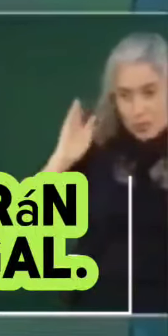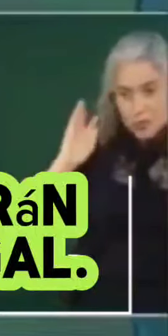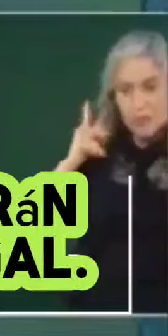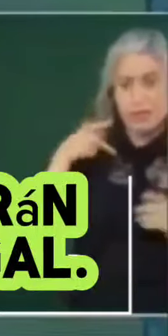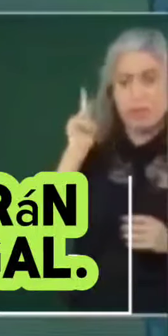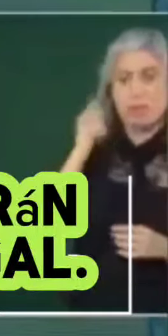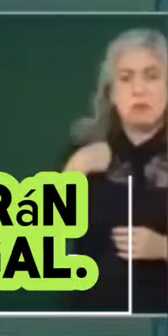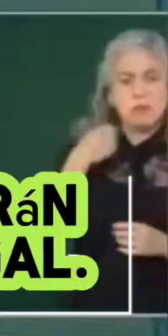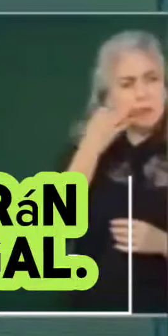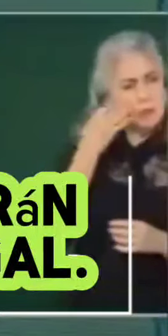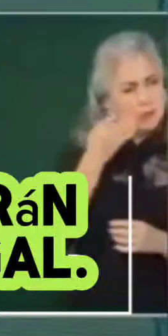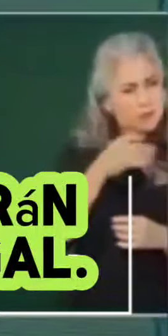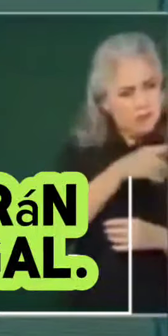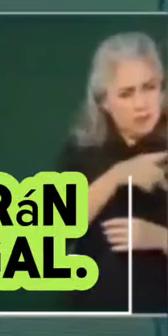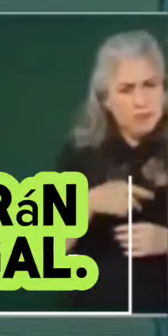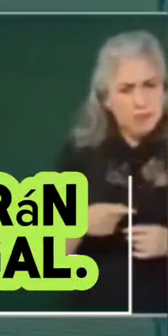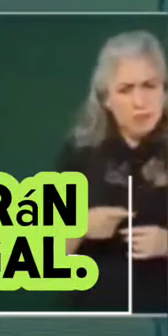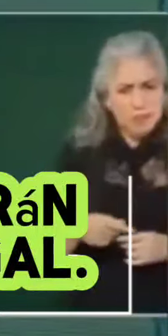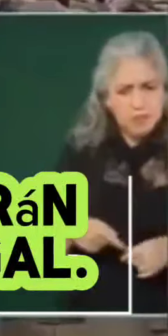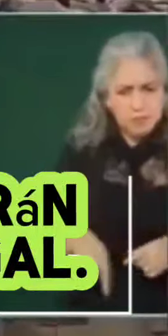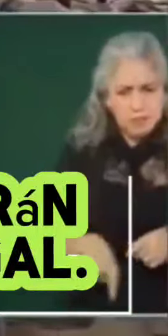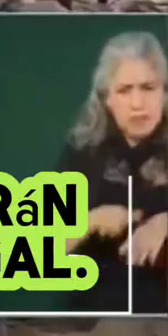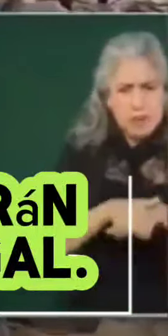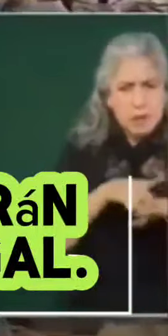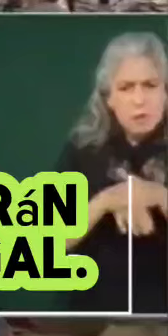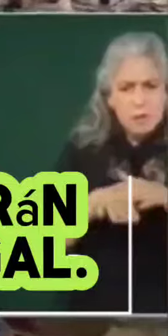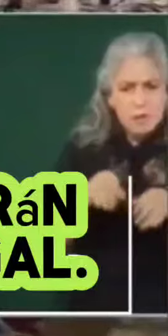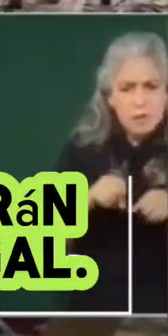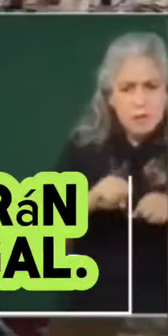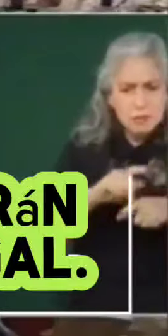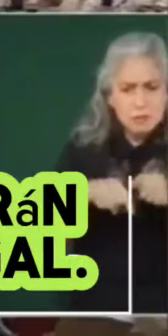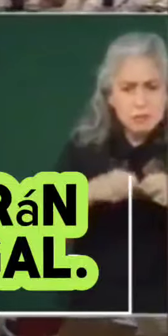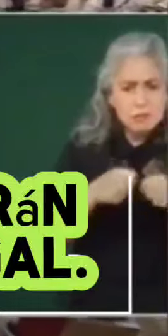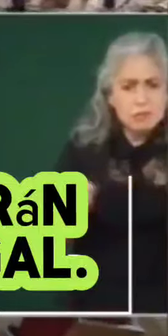tenis. No sé si sea cierto.